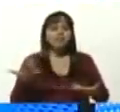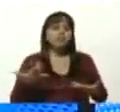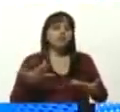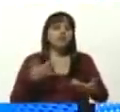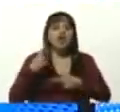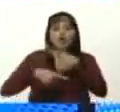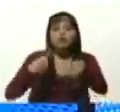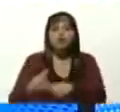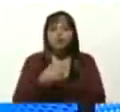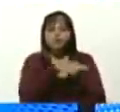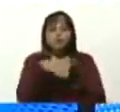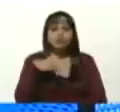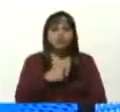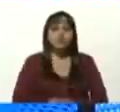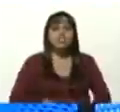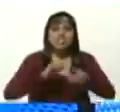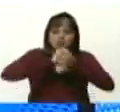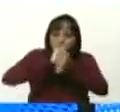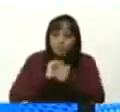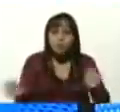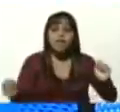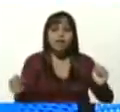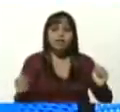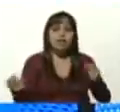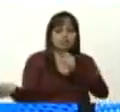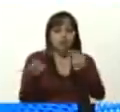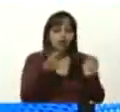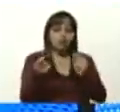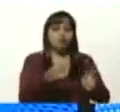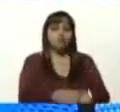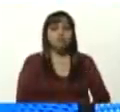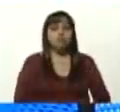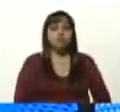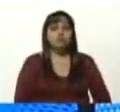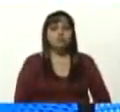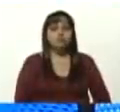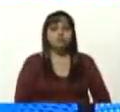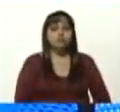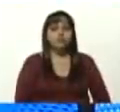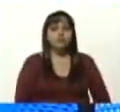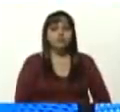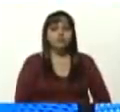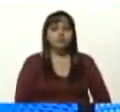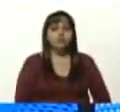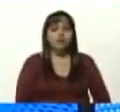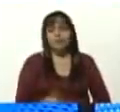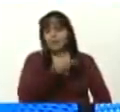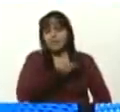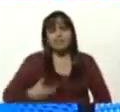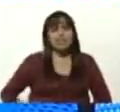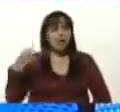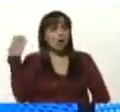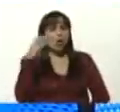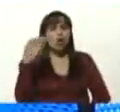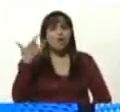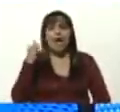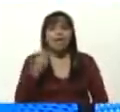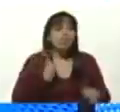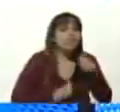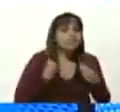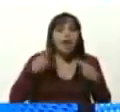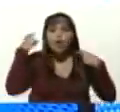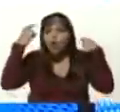nuestra parte y se rompiera el diálogo. Iván Duque está desesperado,